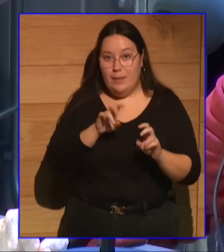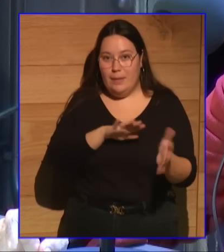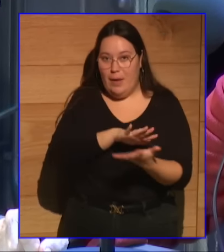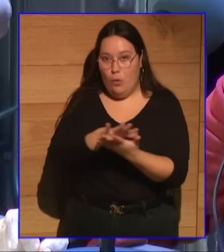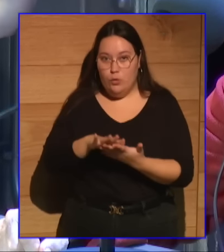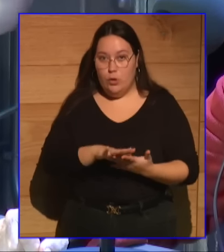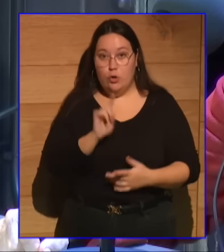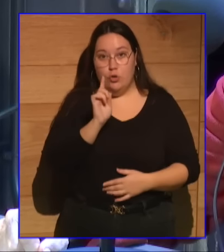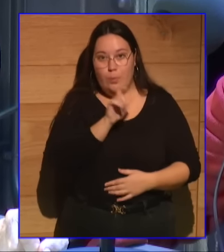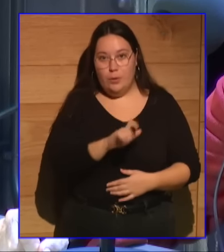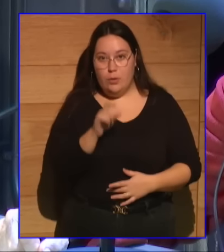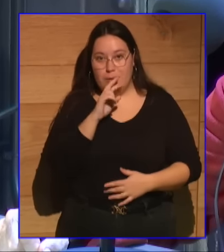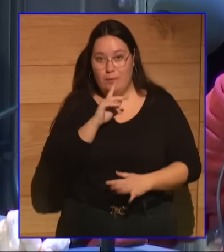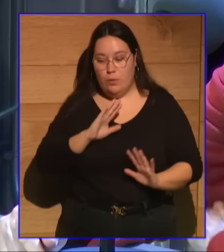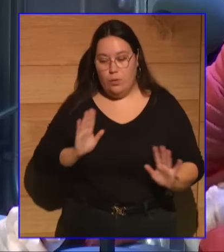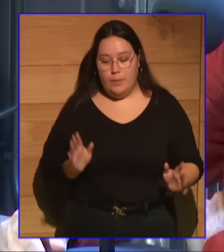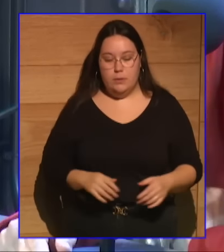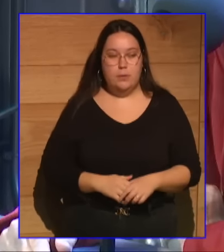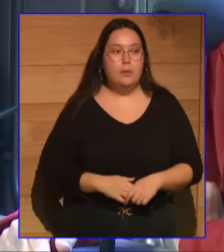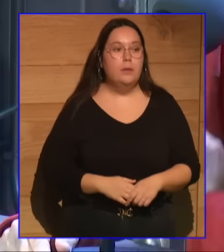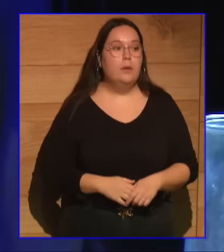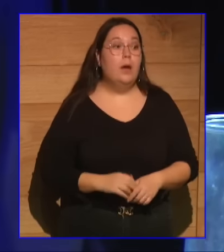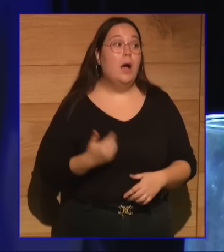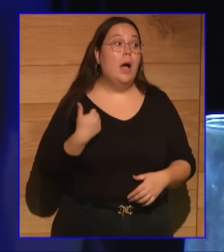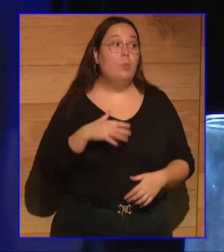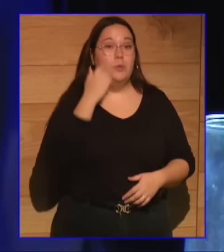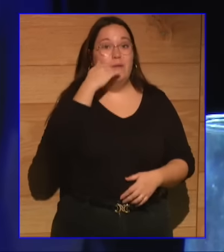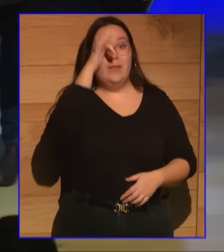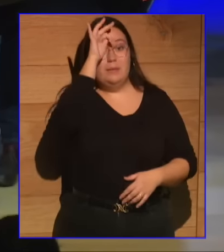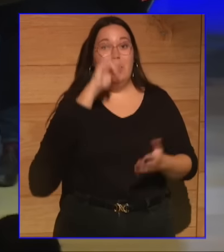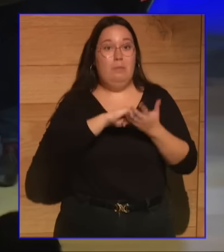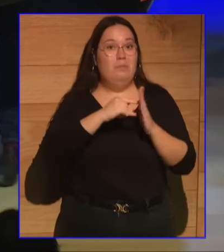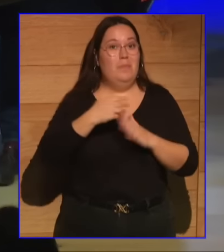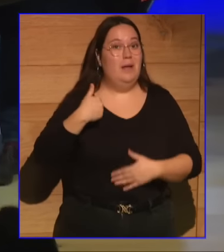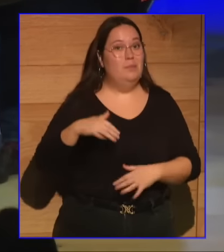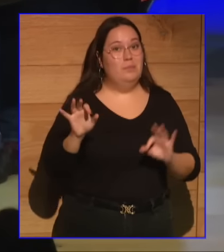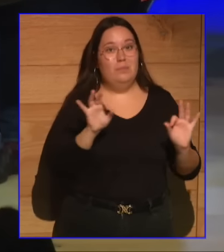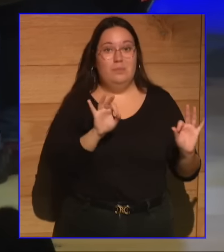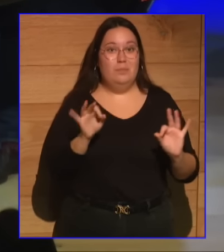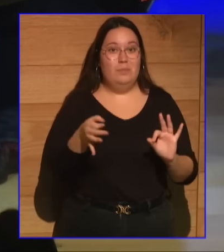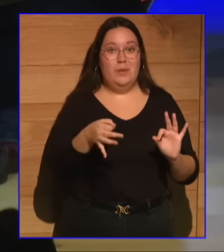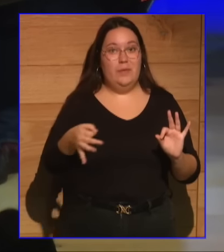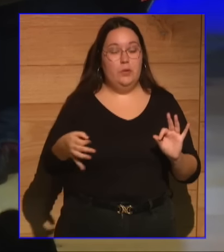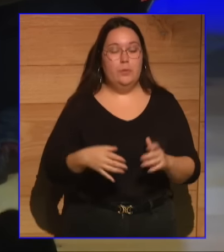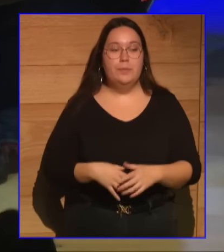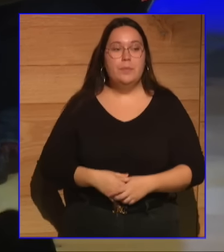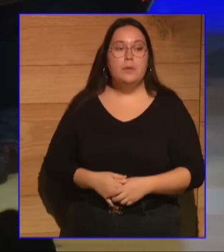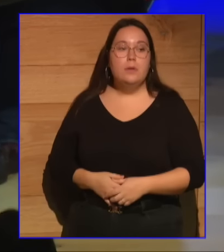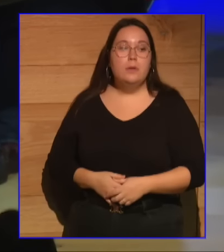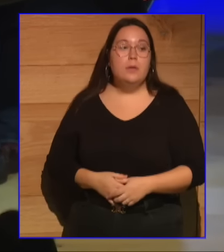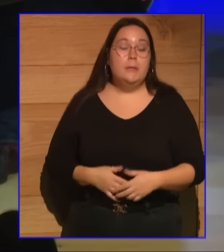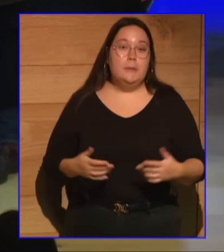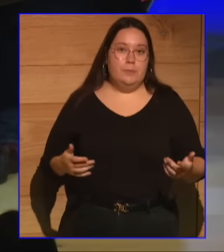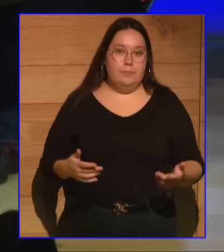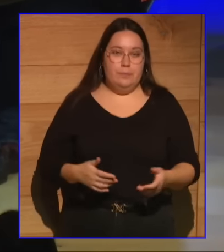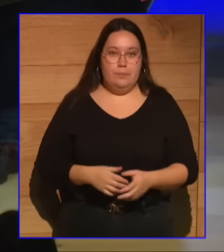holocausto, solo de gente hablando. Continúa, perdón. Pues ya tengo un plan para el fin de... Y además, sin intervenciones en off, etcétera, etcétera.